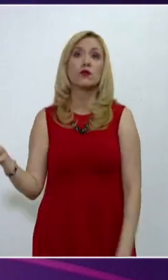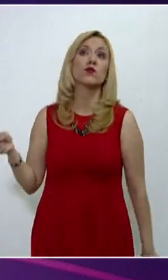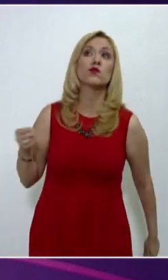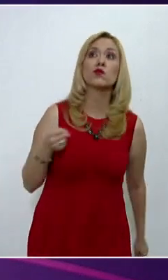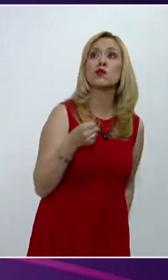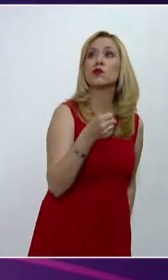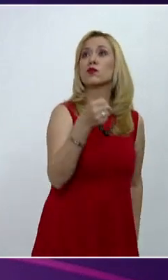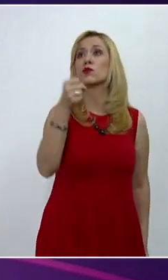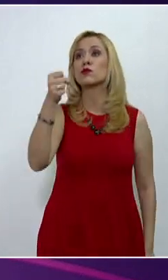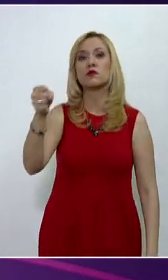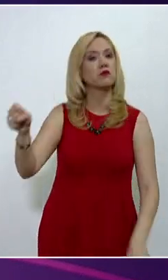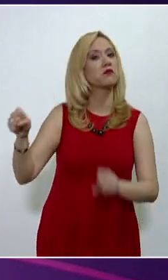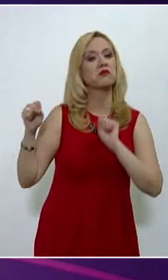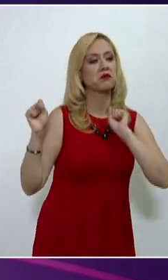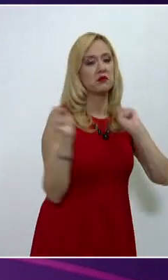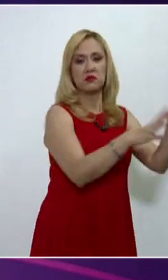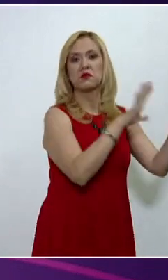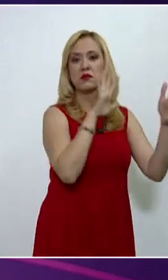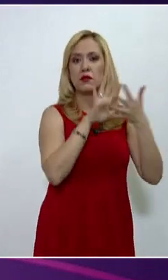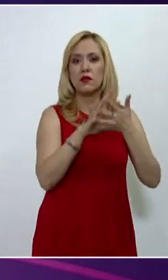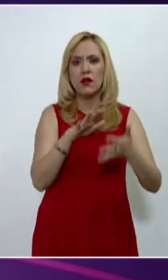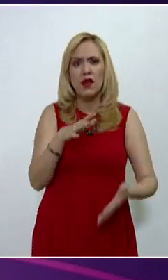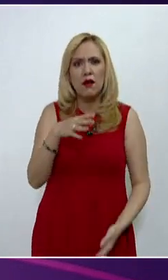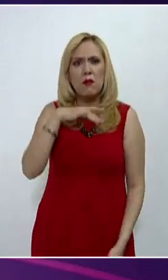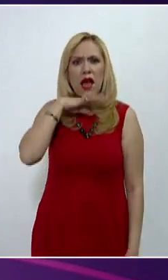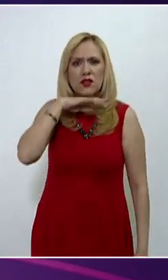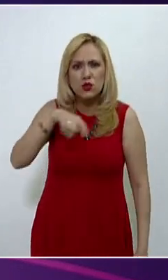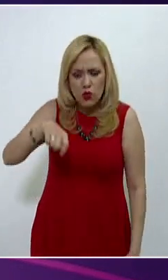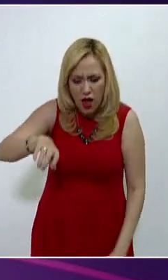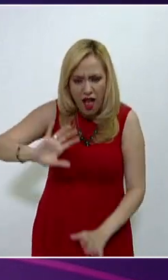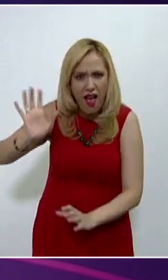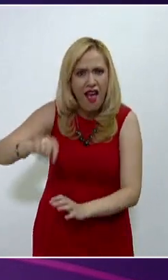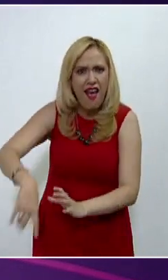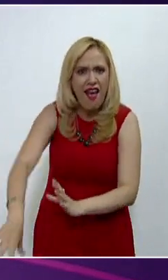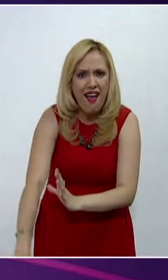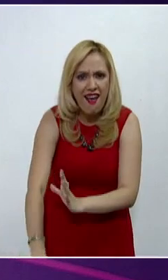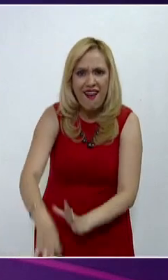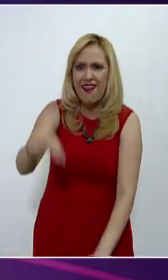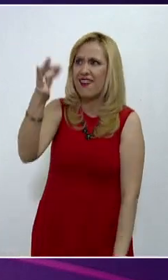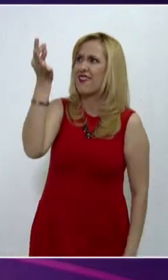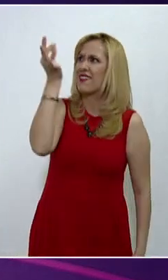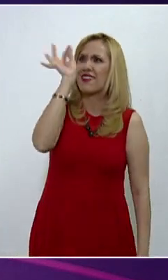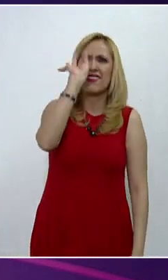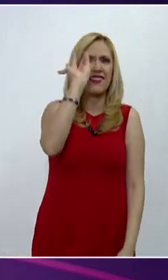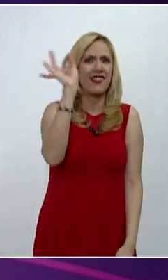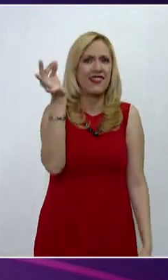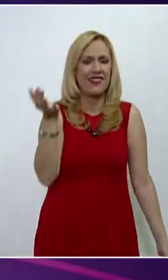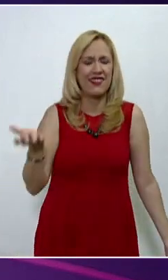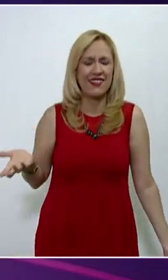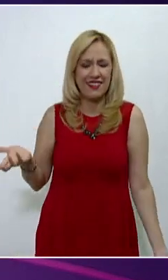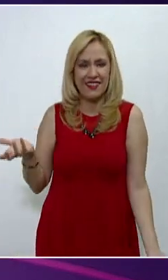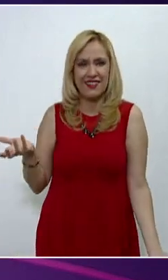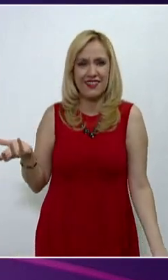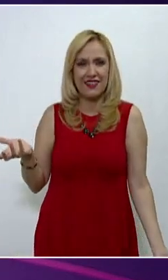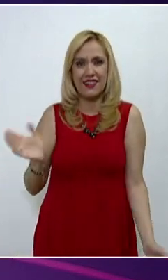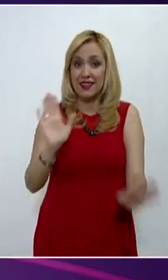justicia y se queda en prisión preventiva oficiosa por haberse encontrado dos balas en la basura. Entonces me parece que ese es el tema central,